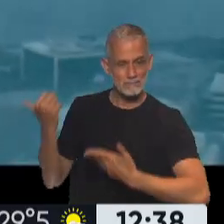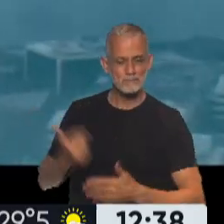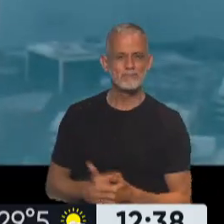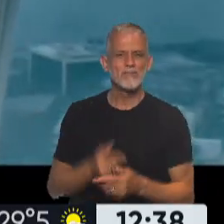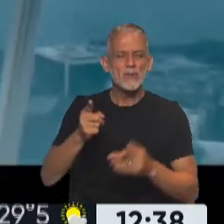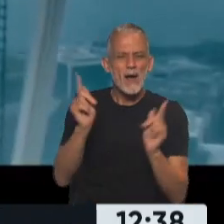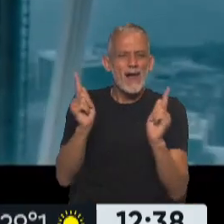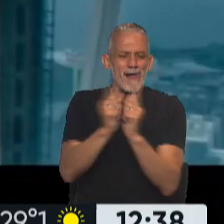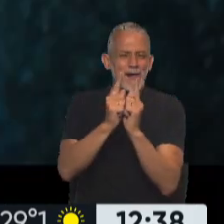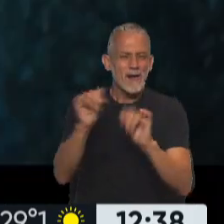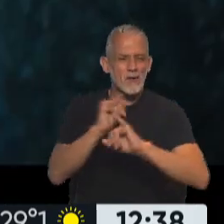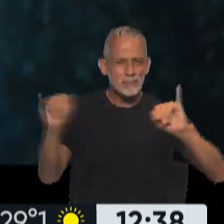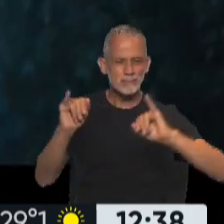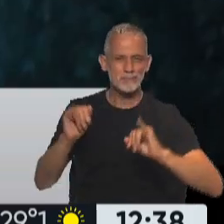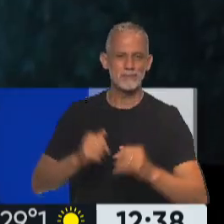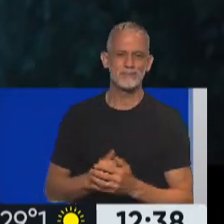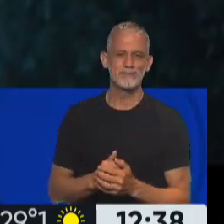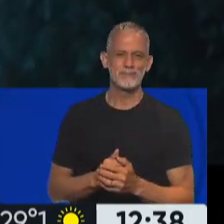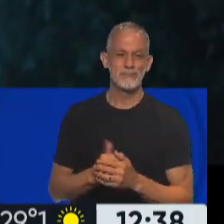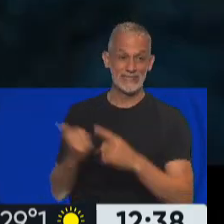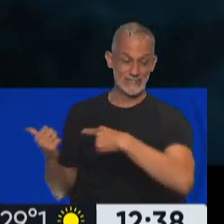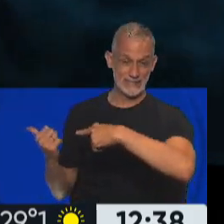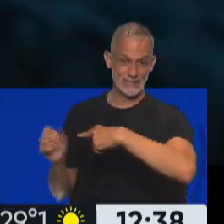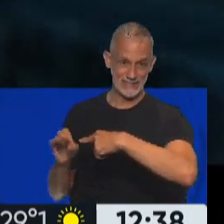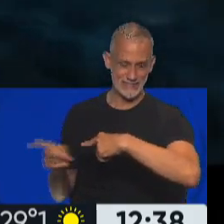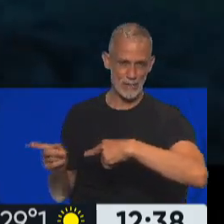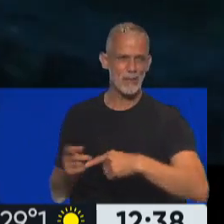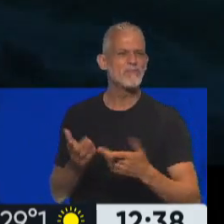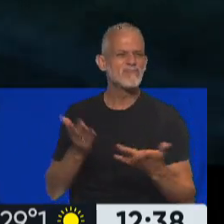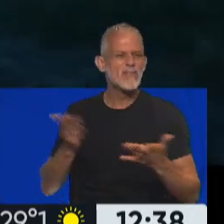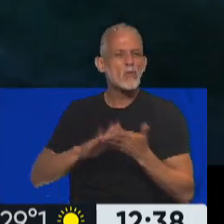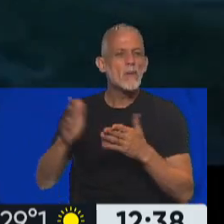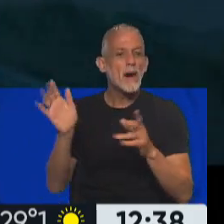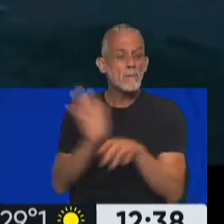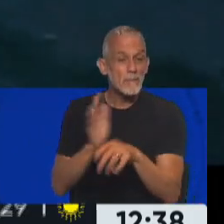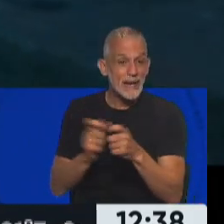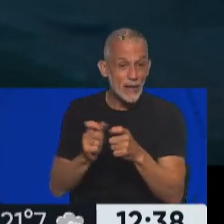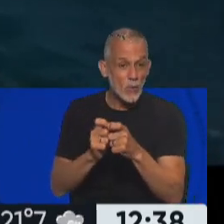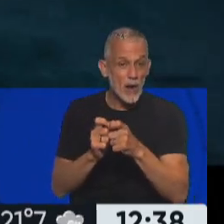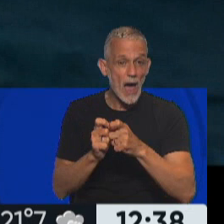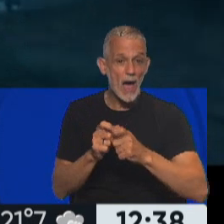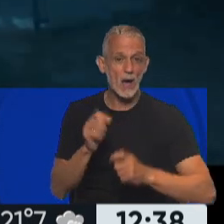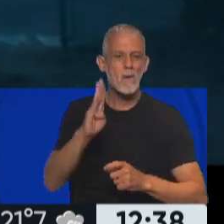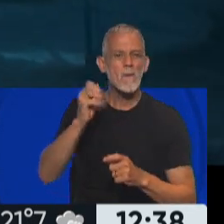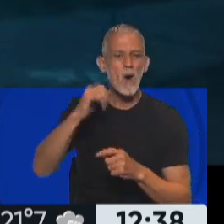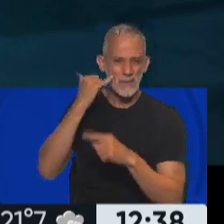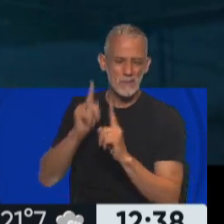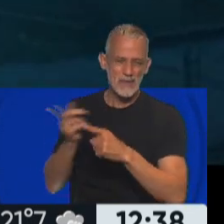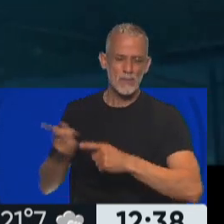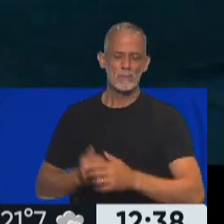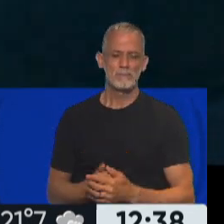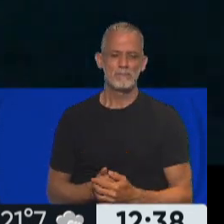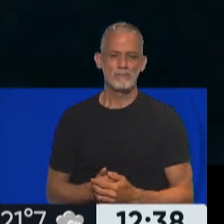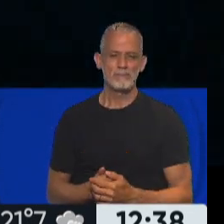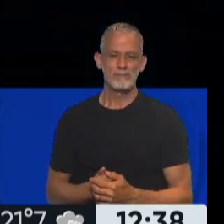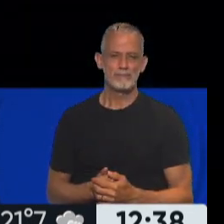Es el avance de Estado Eléctrico. Estado Eléctrico es la nueva película ahora, con Millie Bobby Brown y Chris Pratt. Tenemos